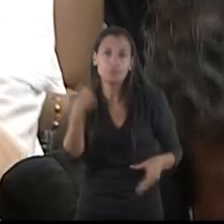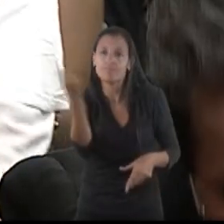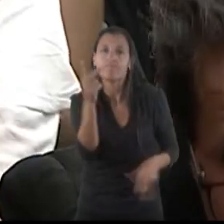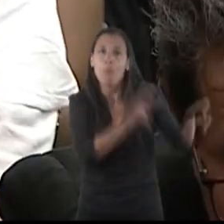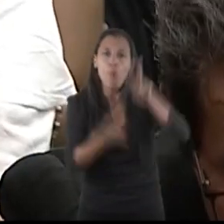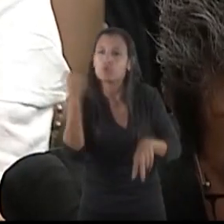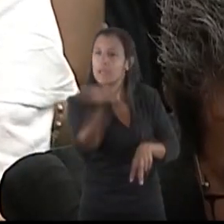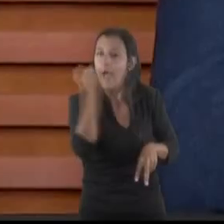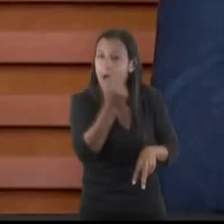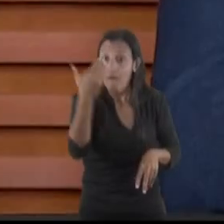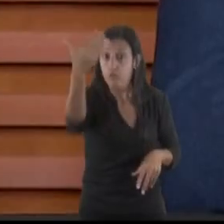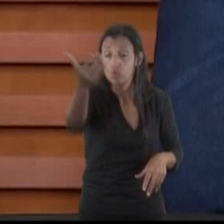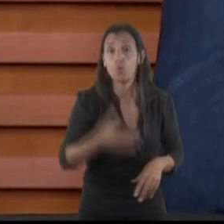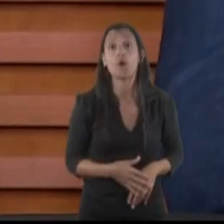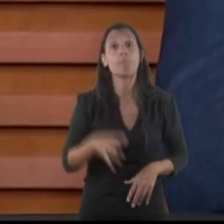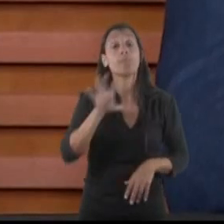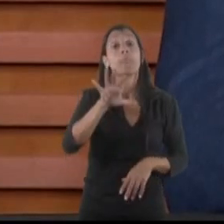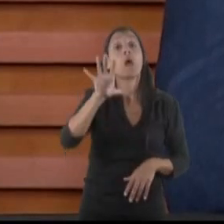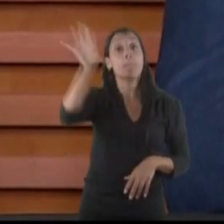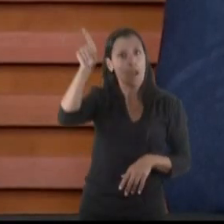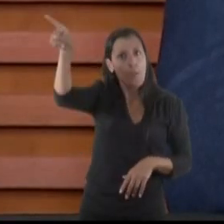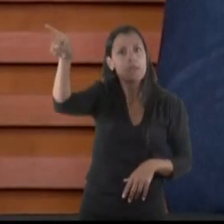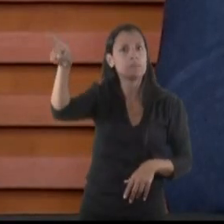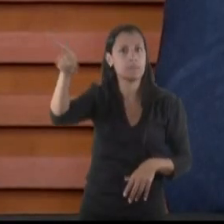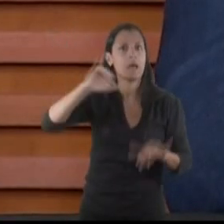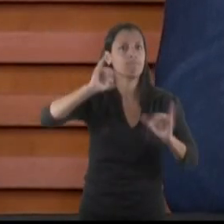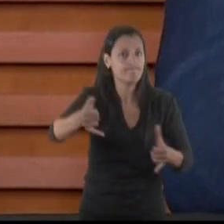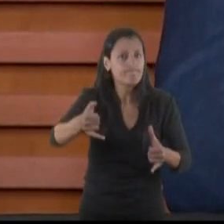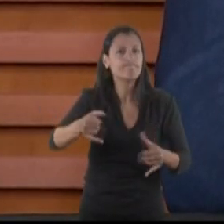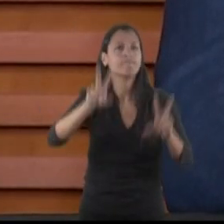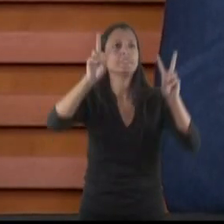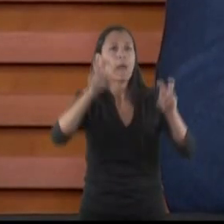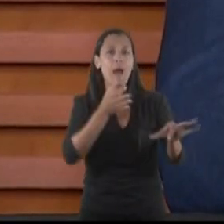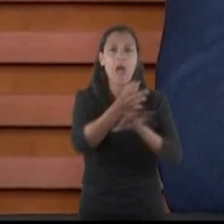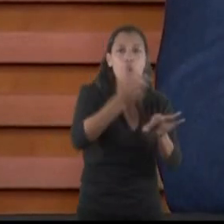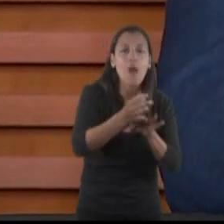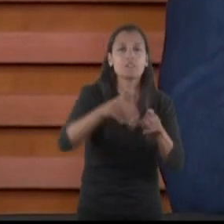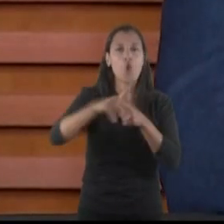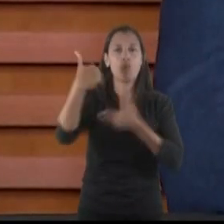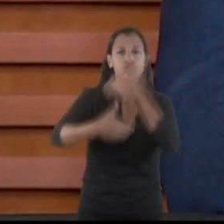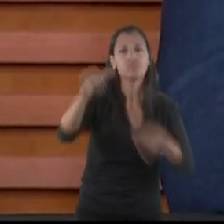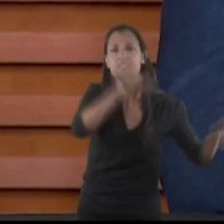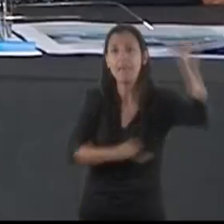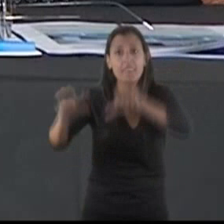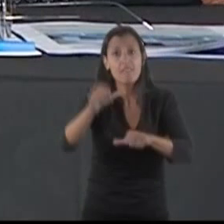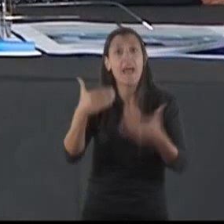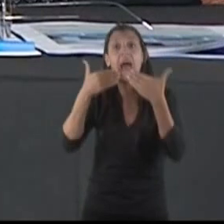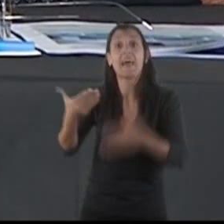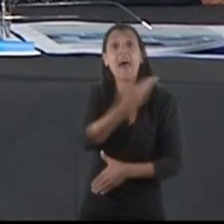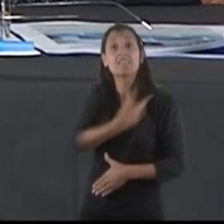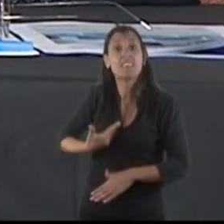provincia apuesta mucho a la educación, al desarrollo científico, al desarrollo tecnológico, por decisión provincial,